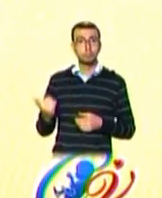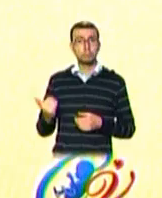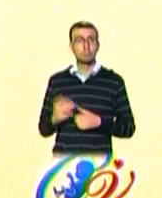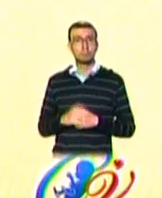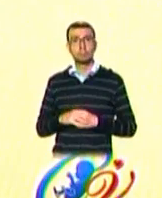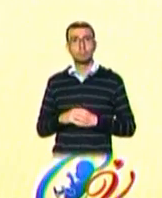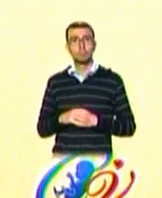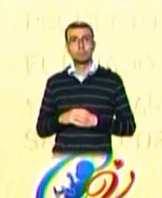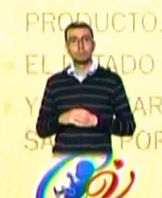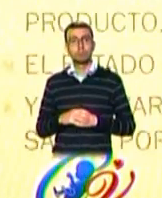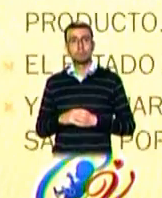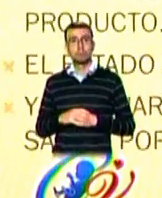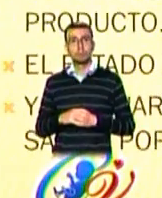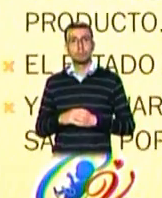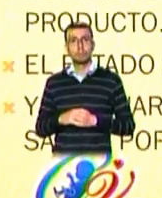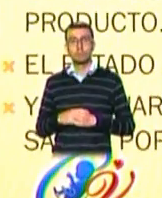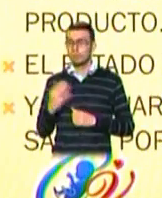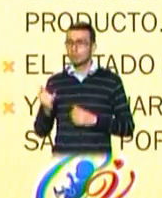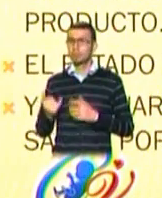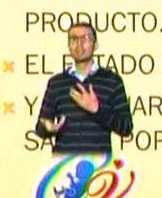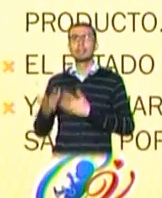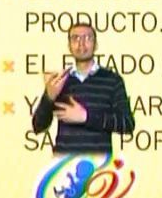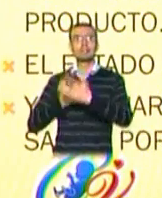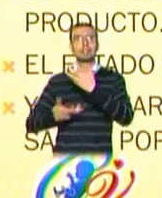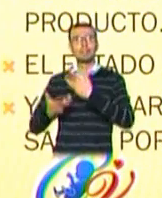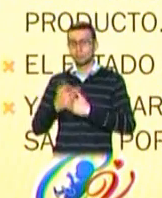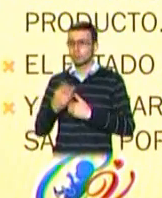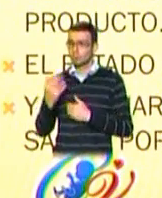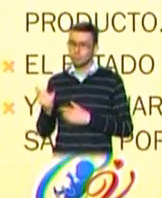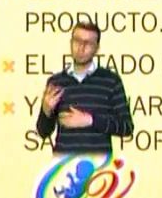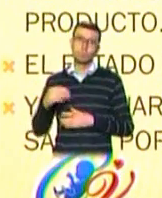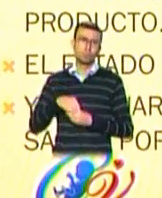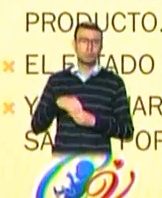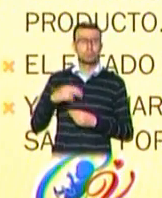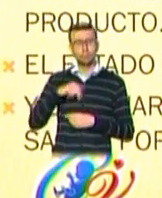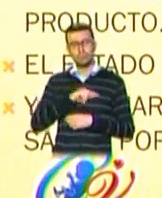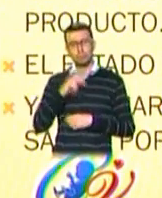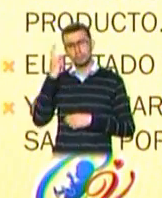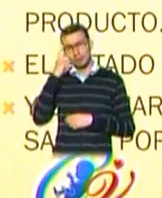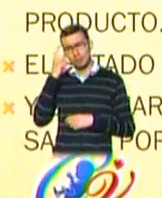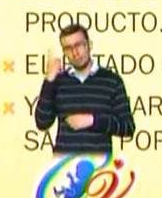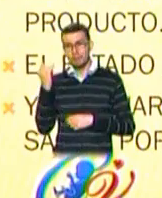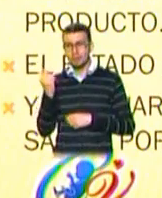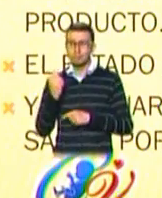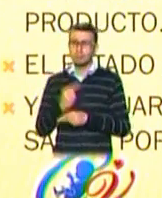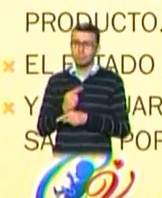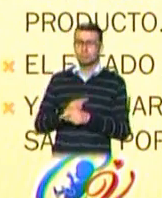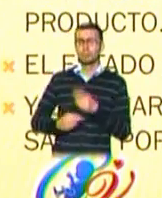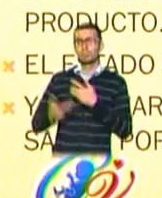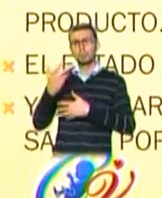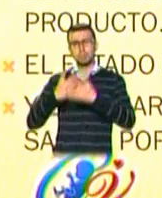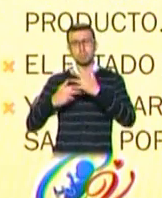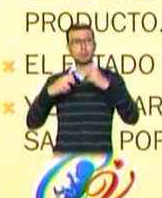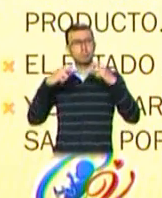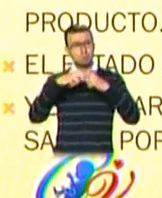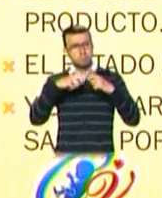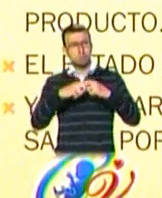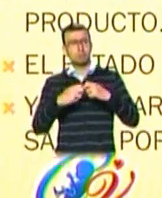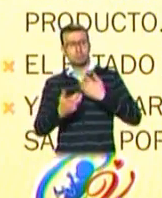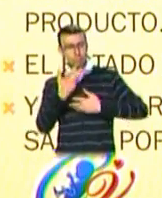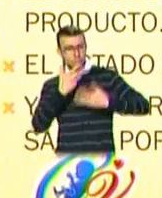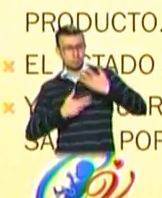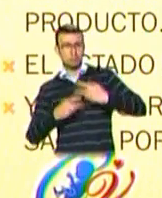o está interactuando con nuestro pensamiento, está interactuando con nuestra hábitat,